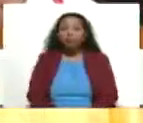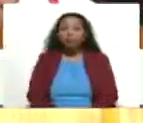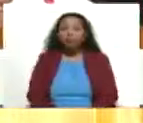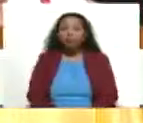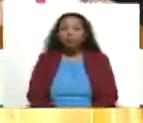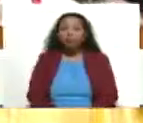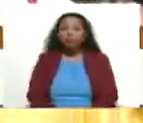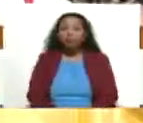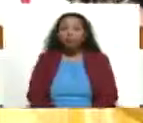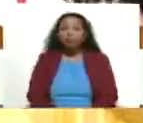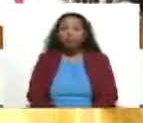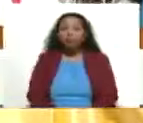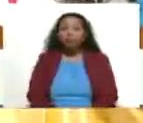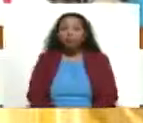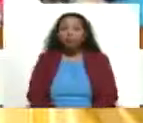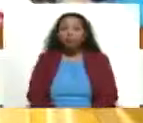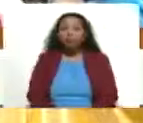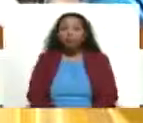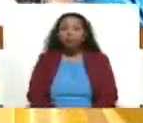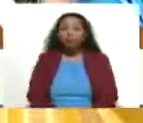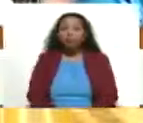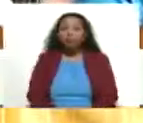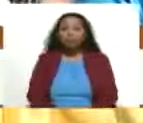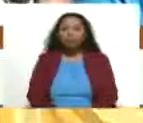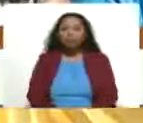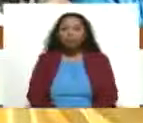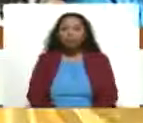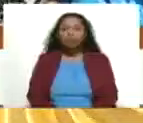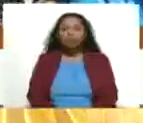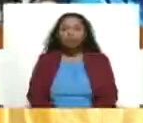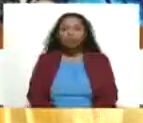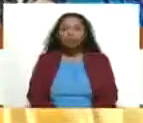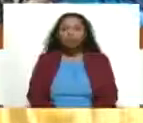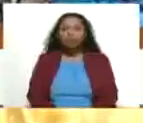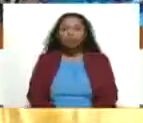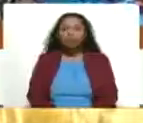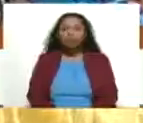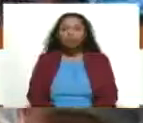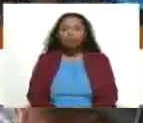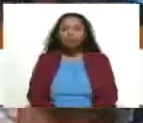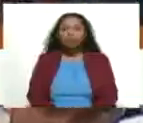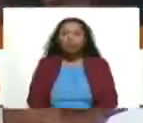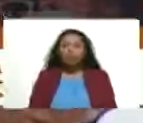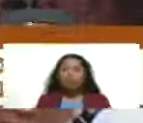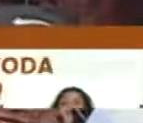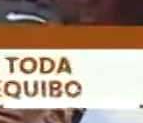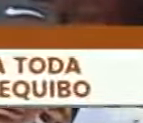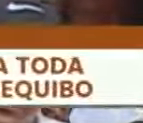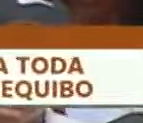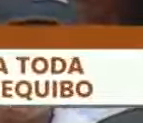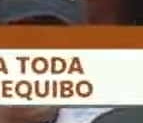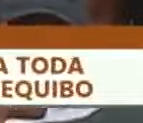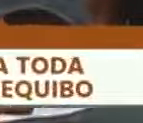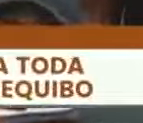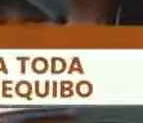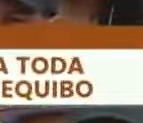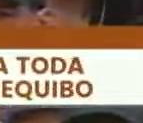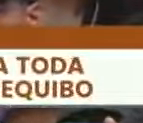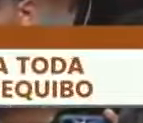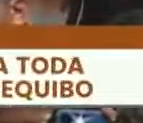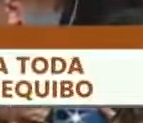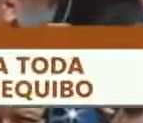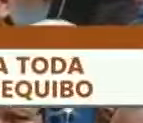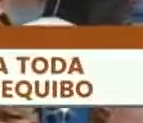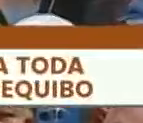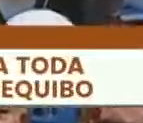Maguarautuma. Yoricuare, Nacaquí. Tamaja, Cajobay. Jo, Aguay, Esequibo. Tay, Yori, Oco,